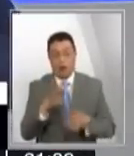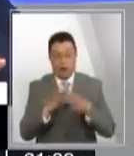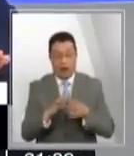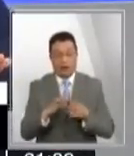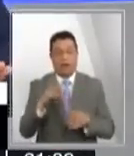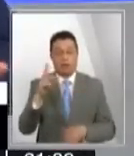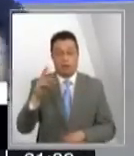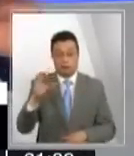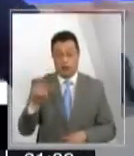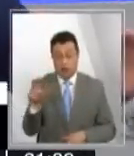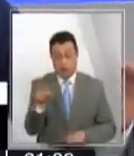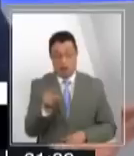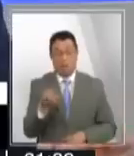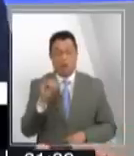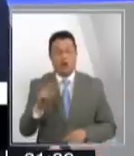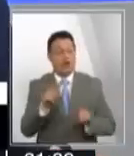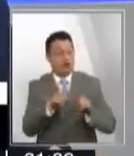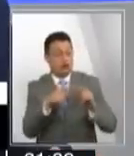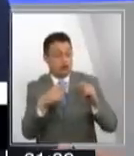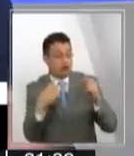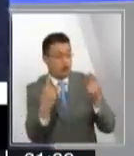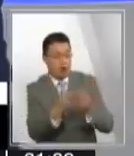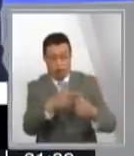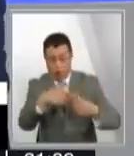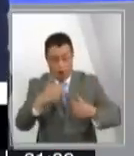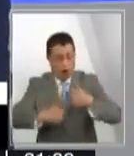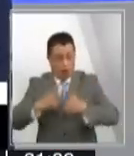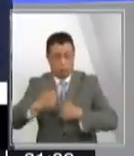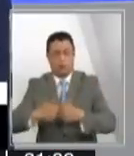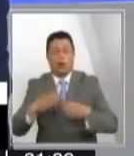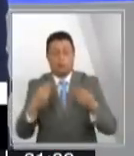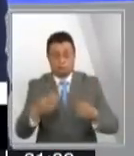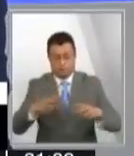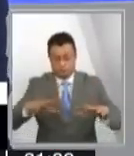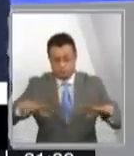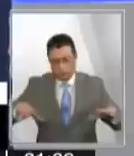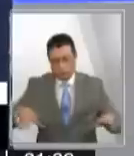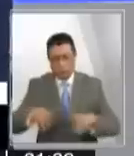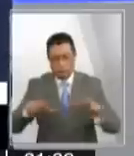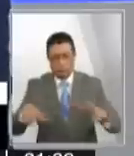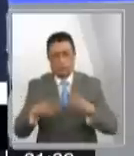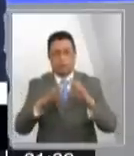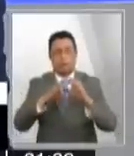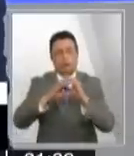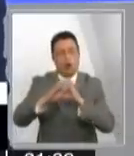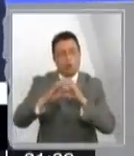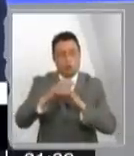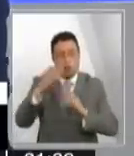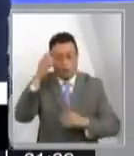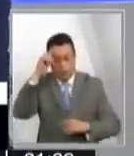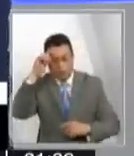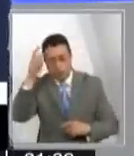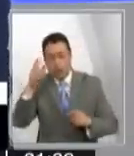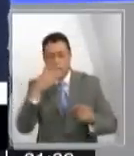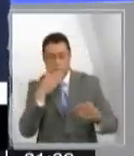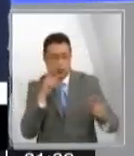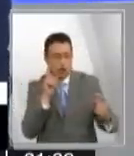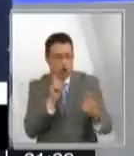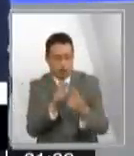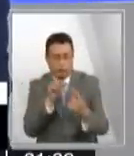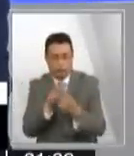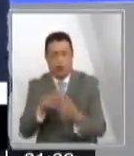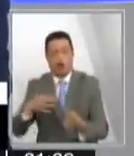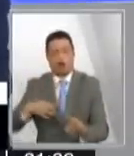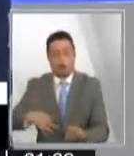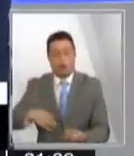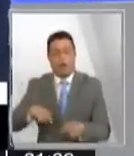y a los de todas las listas que hoy día compiten, hacer un esfuerzo enorme por comunicar sus ideas, por conectarse con los ciudadanos.